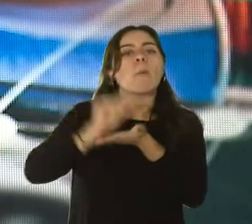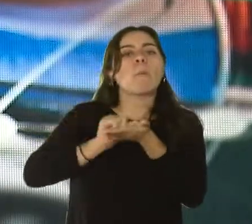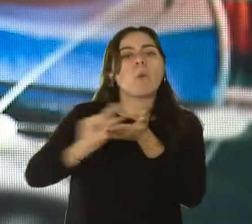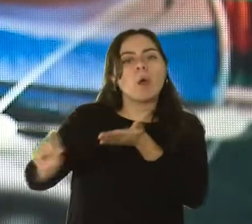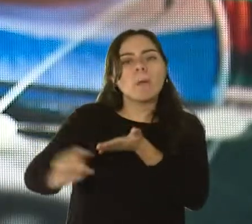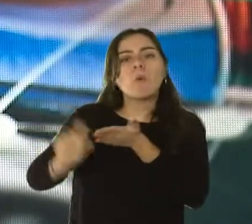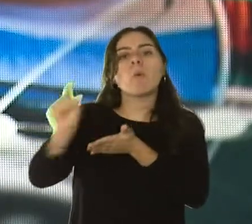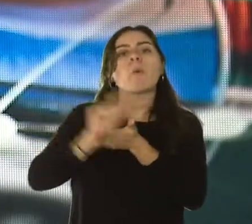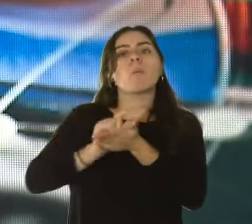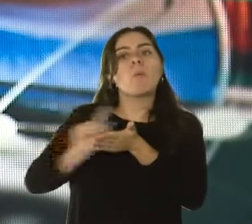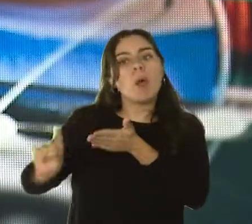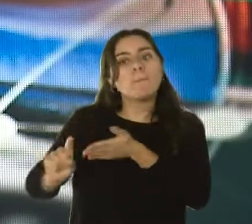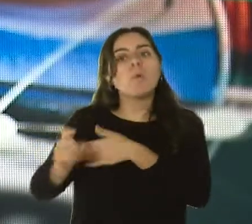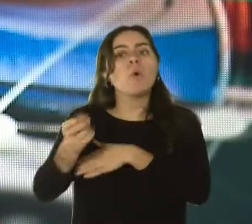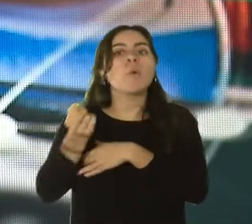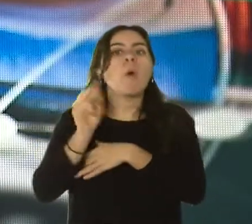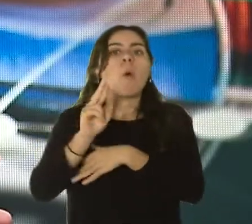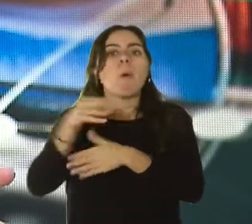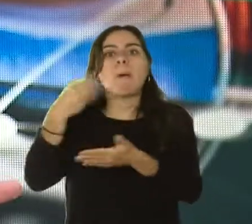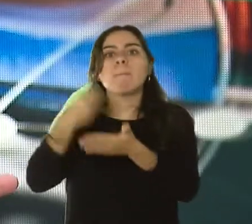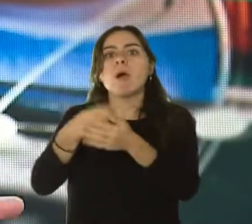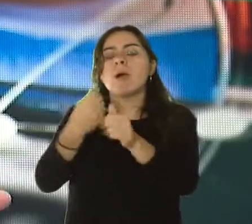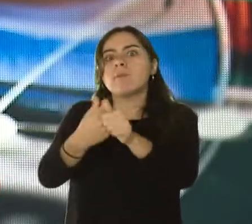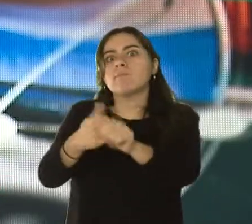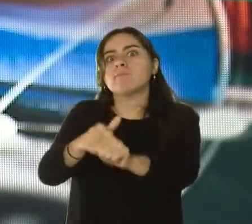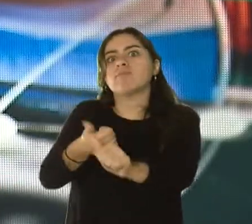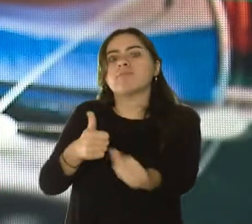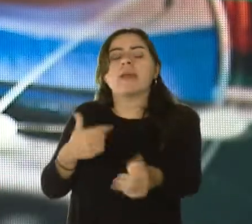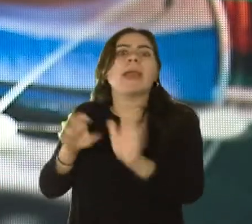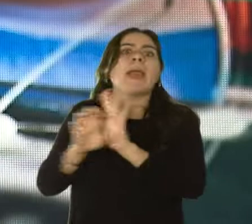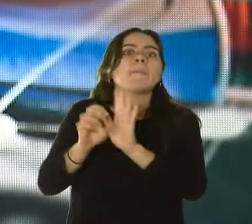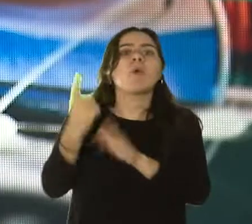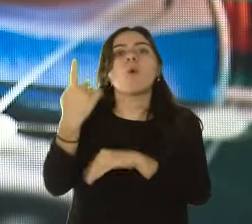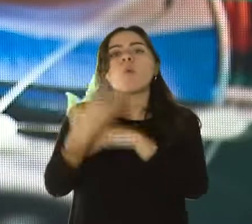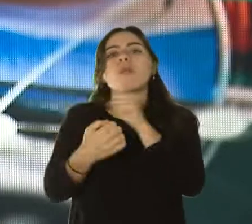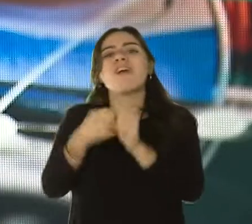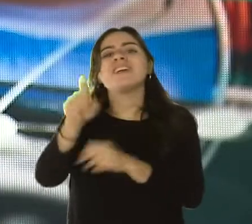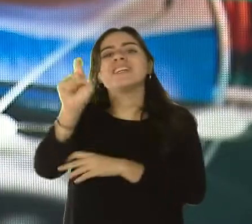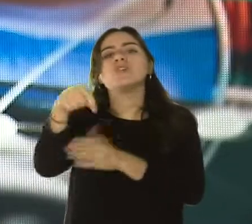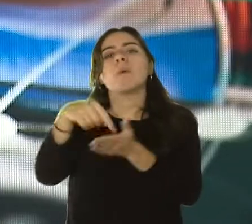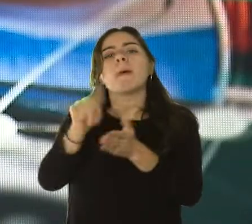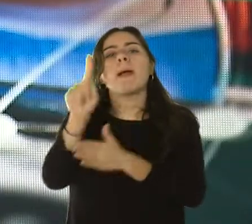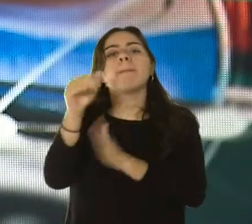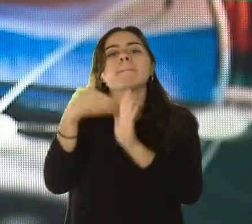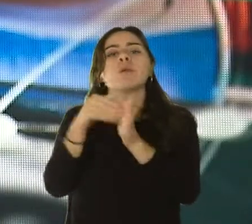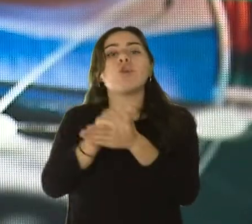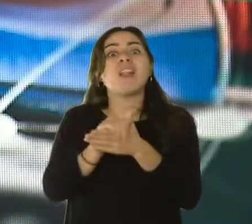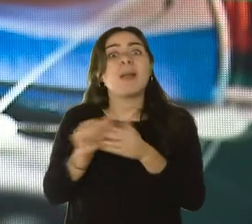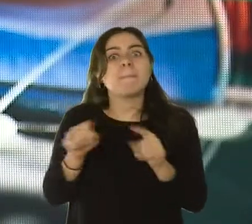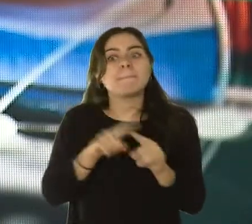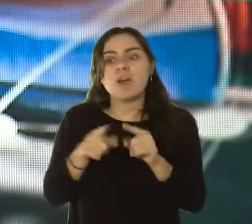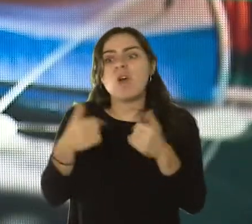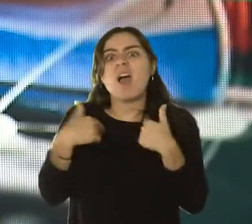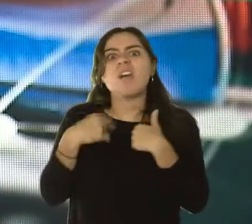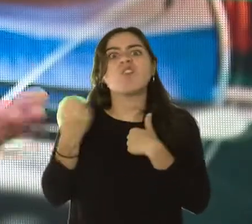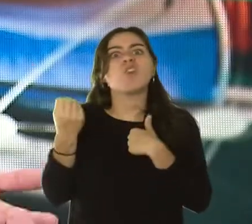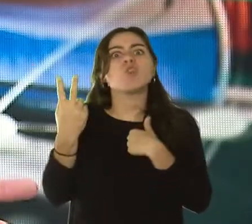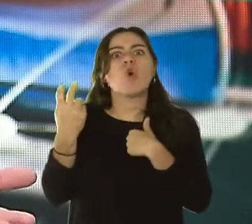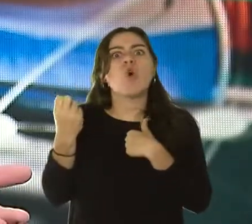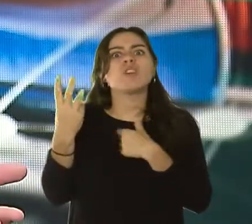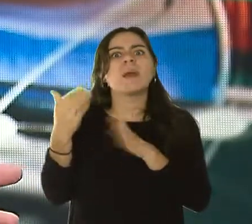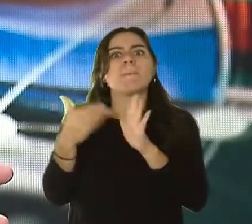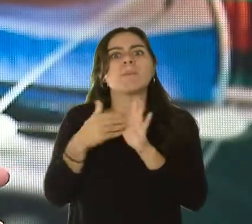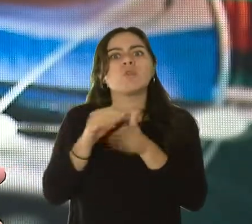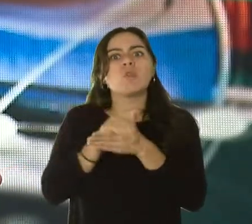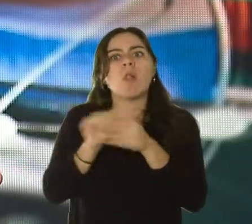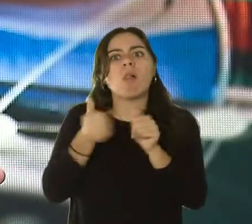en un sinnúmero de atrasos, ponle que en un año tenías una hipoteca de $1,000 y tienes $12,000 en atraso, obviamente el banco te dice, o me das los 12,000